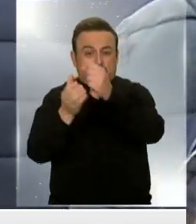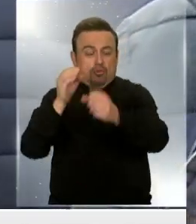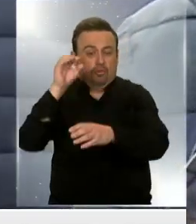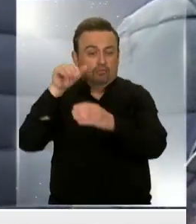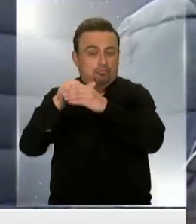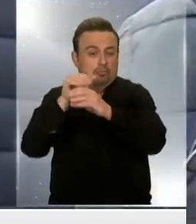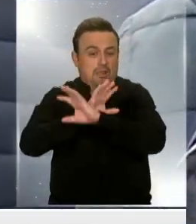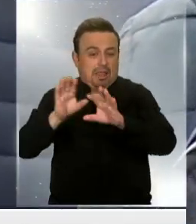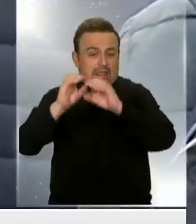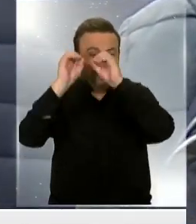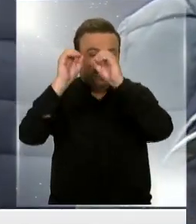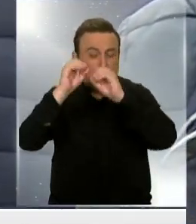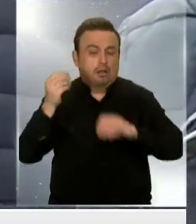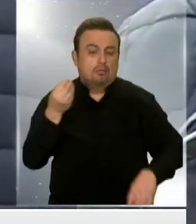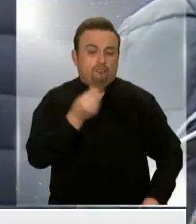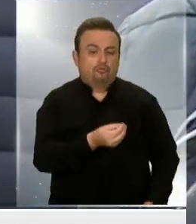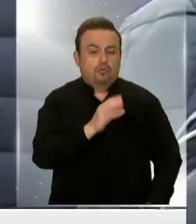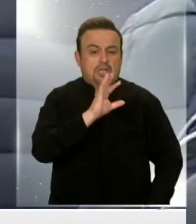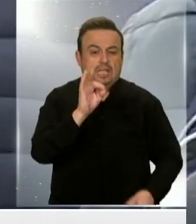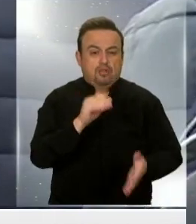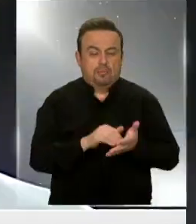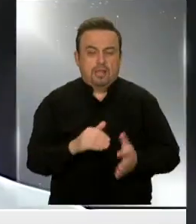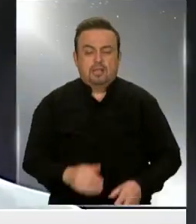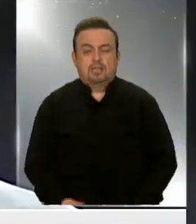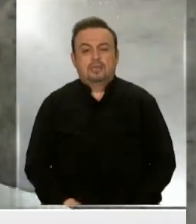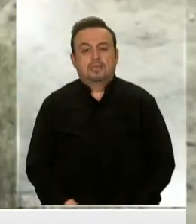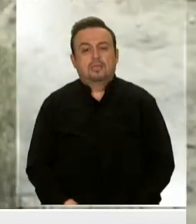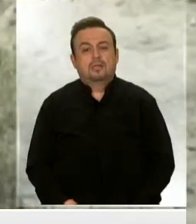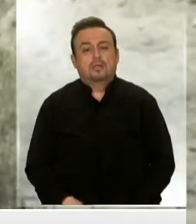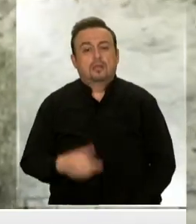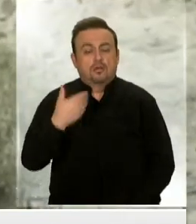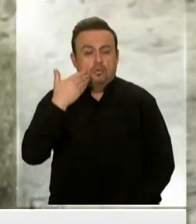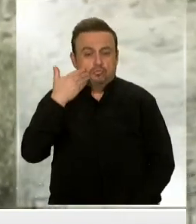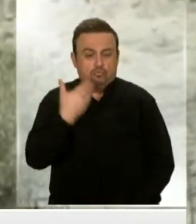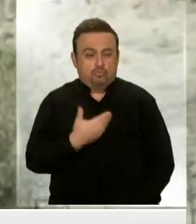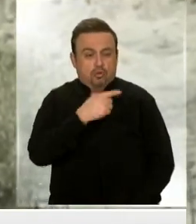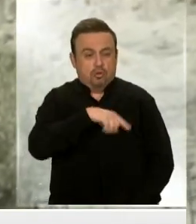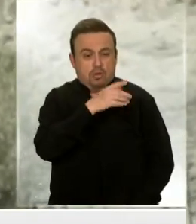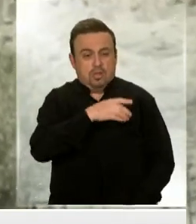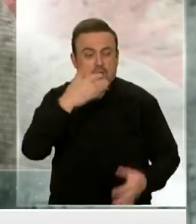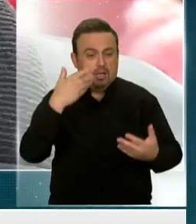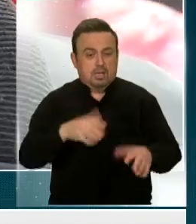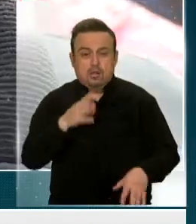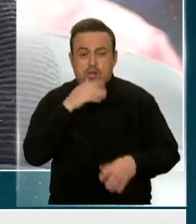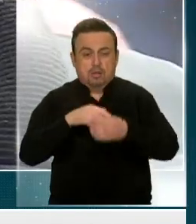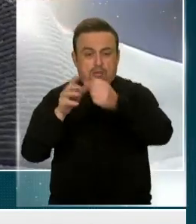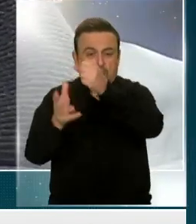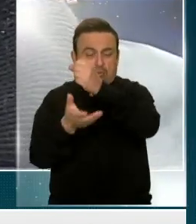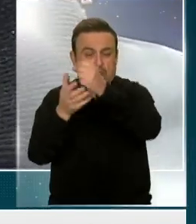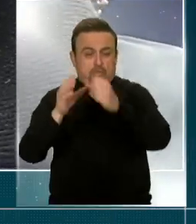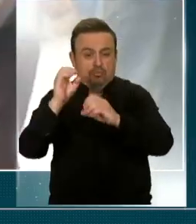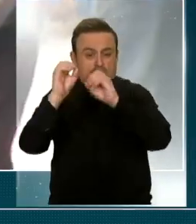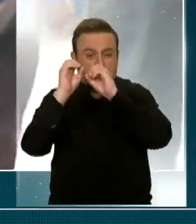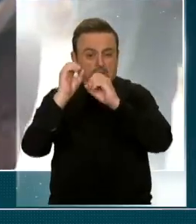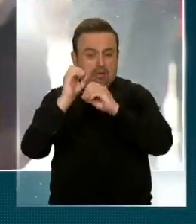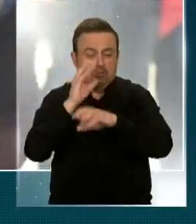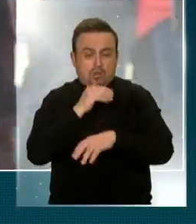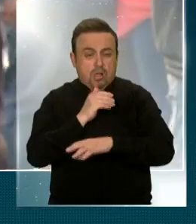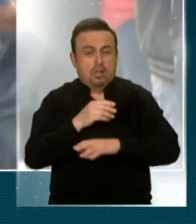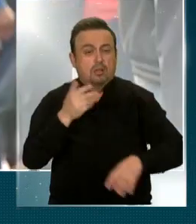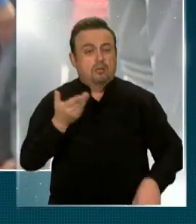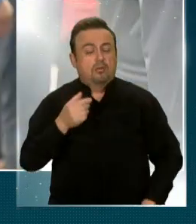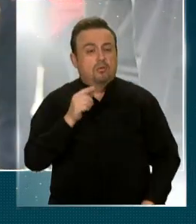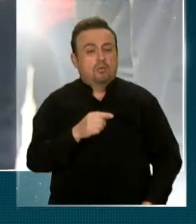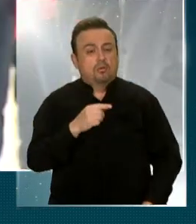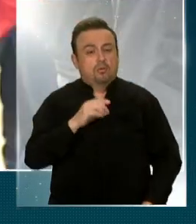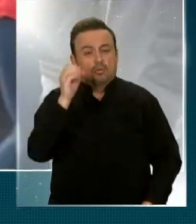previsionales. Pasemos a escuchar lo que nos señalaron. Entregar un bono a las personas que ya no tienen fondos en sus cuentas de la AFP